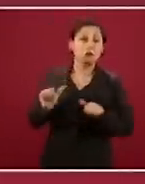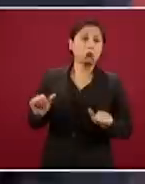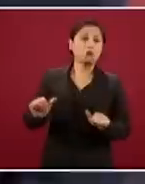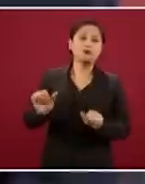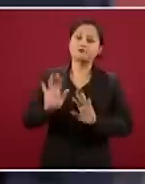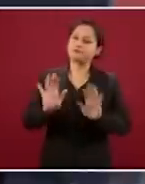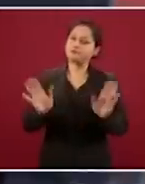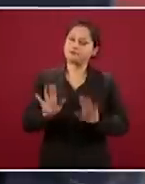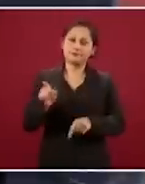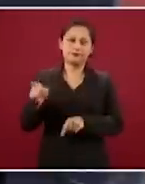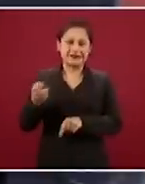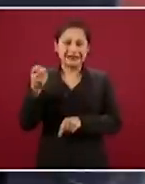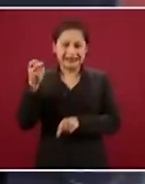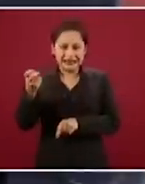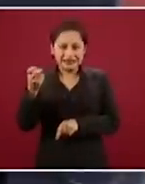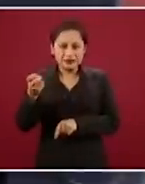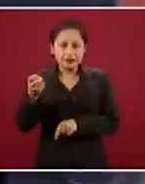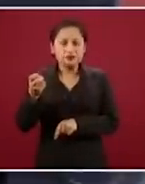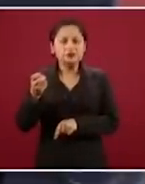podamos